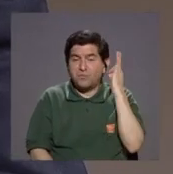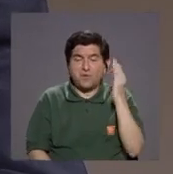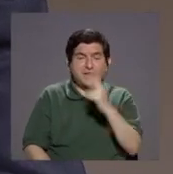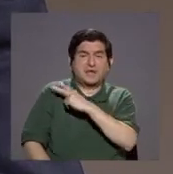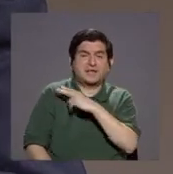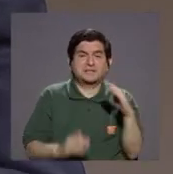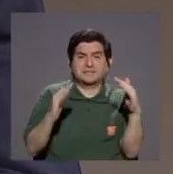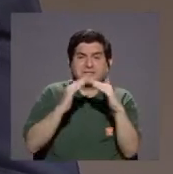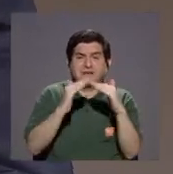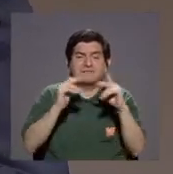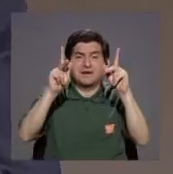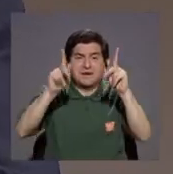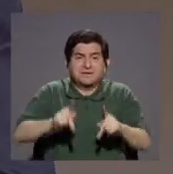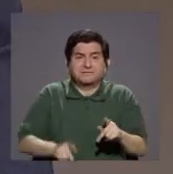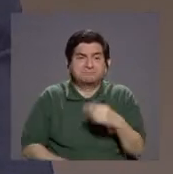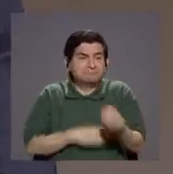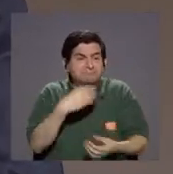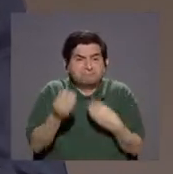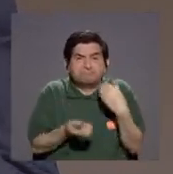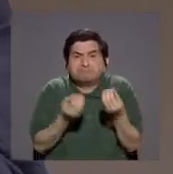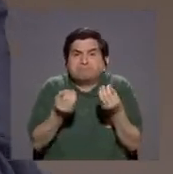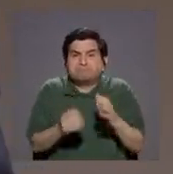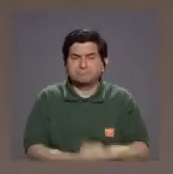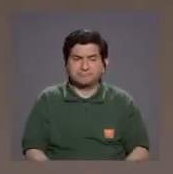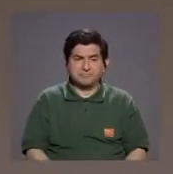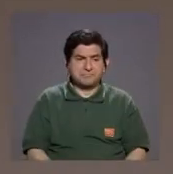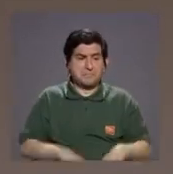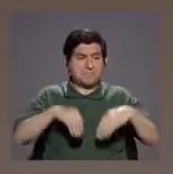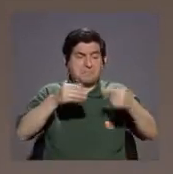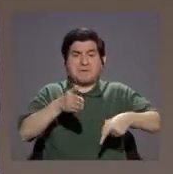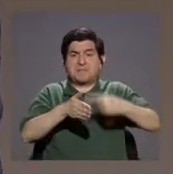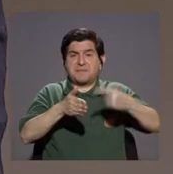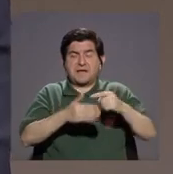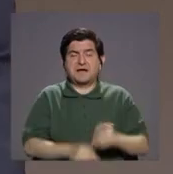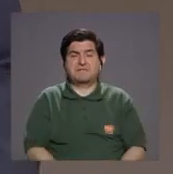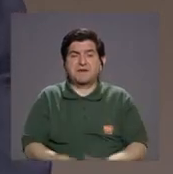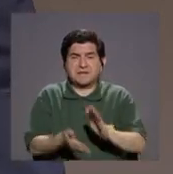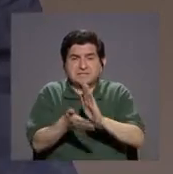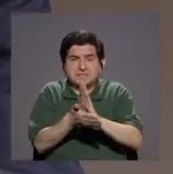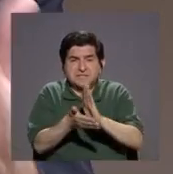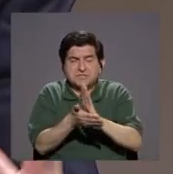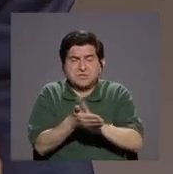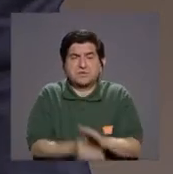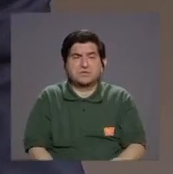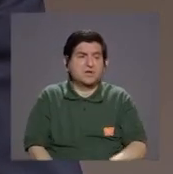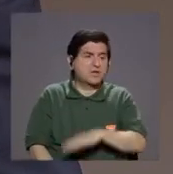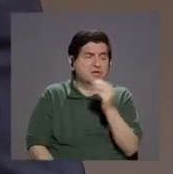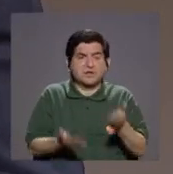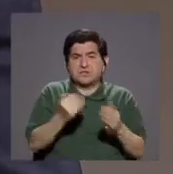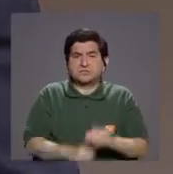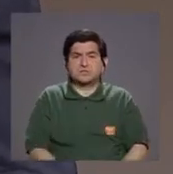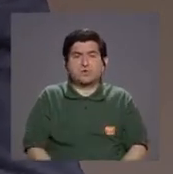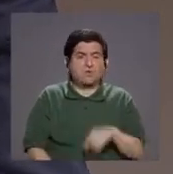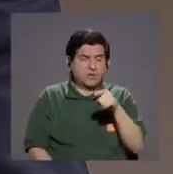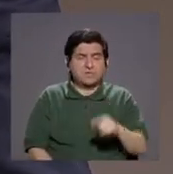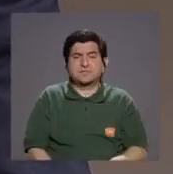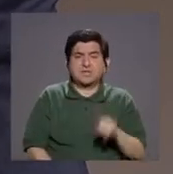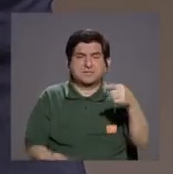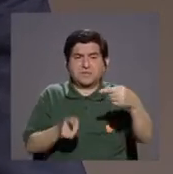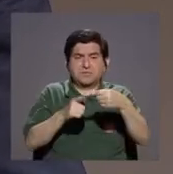personas que lo que hacen es vender a veces tortillas en una esquina o platanitos o